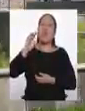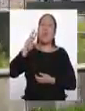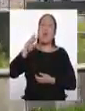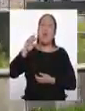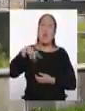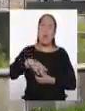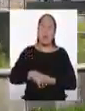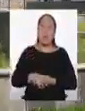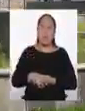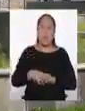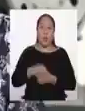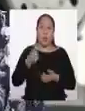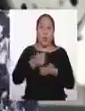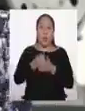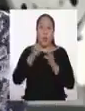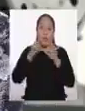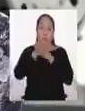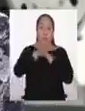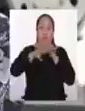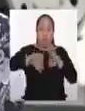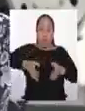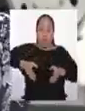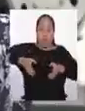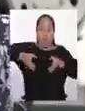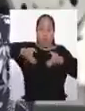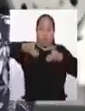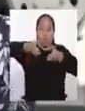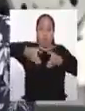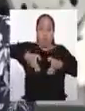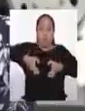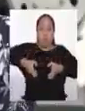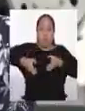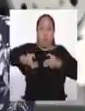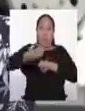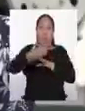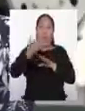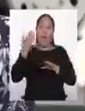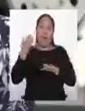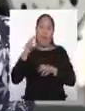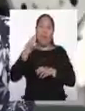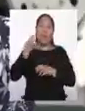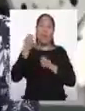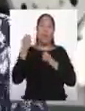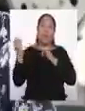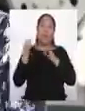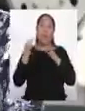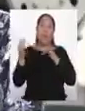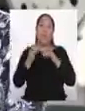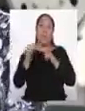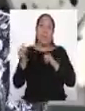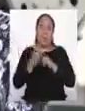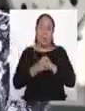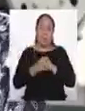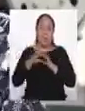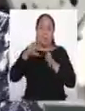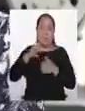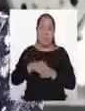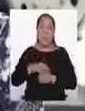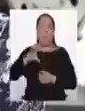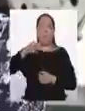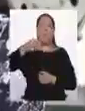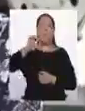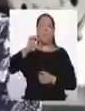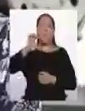famosos LTP. Por esos años, previos a la Segunda Guerra Mundial, Checoslovaquia estaba a la vanguardia en la